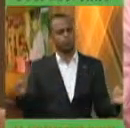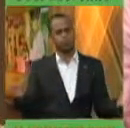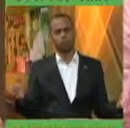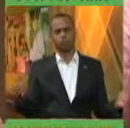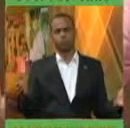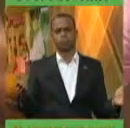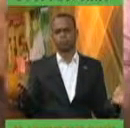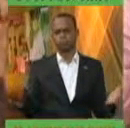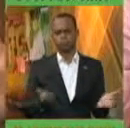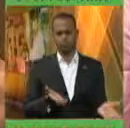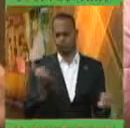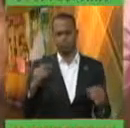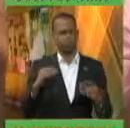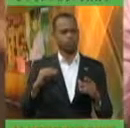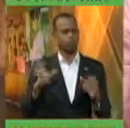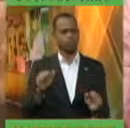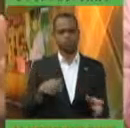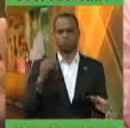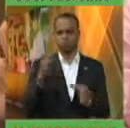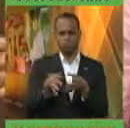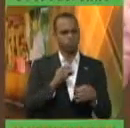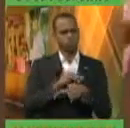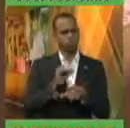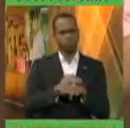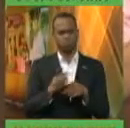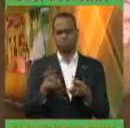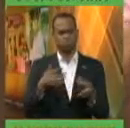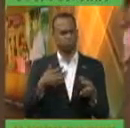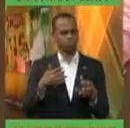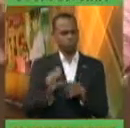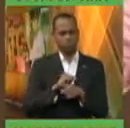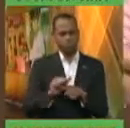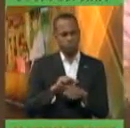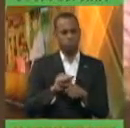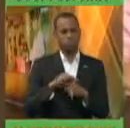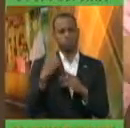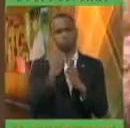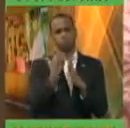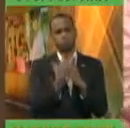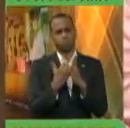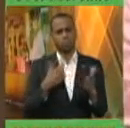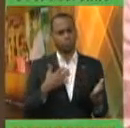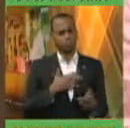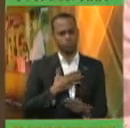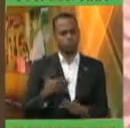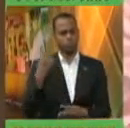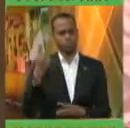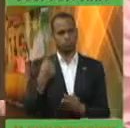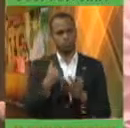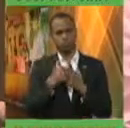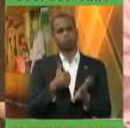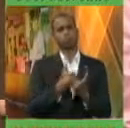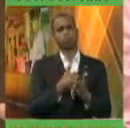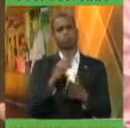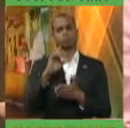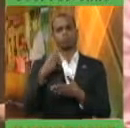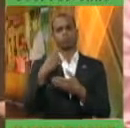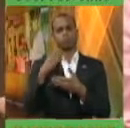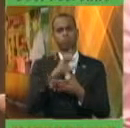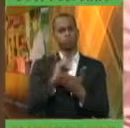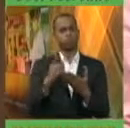ayudar asesorar instruir de alineamiento ayudar a diseñar lo que es una ciudad